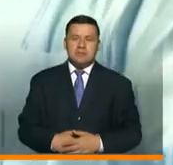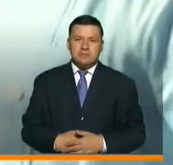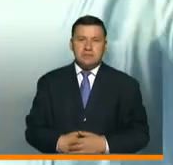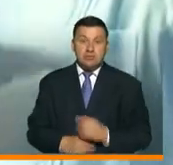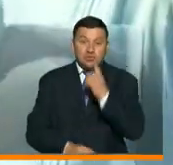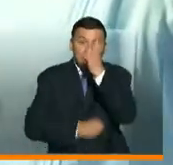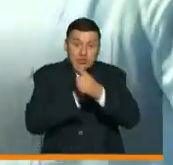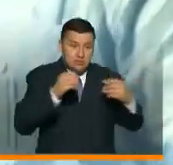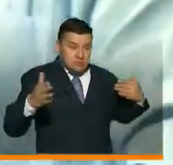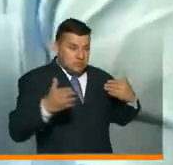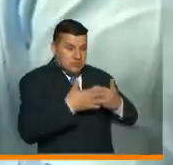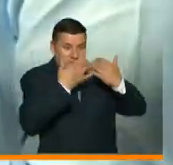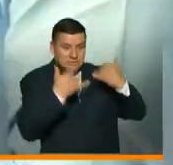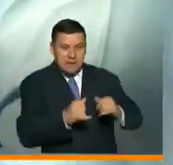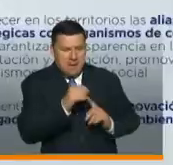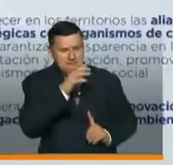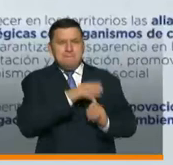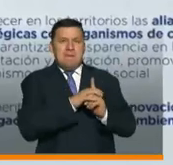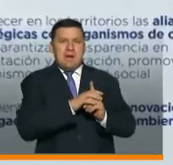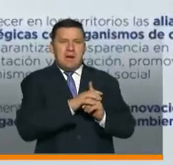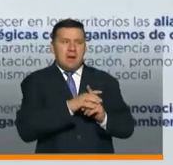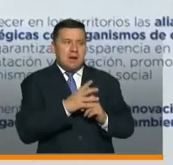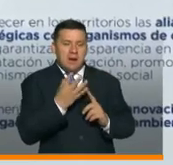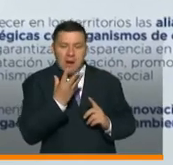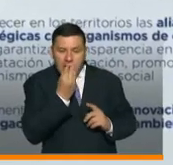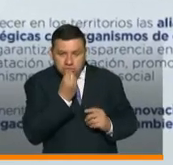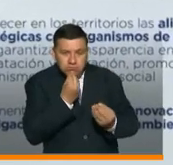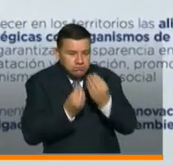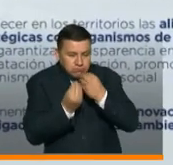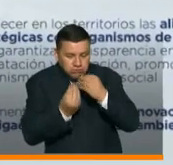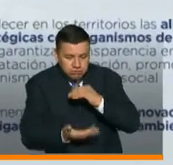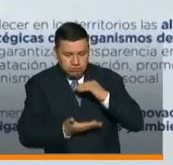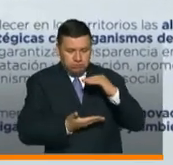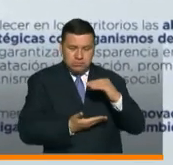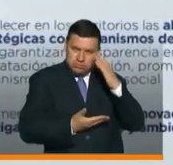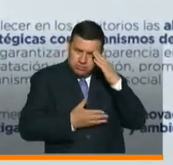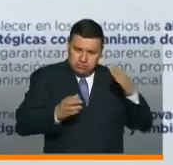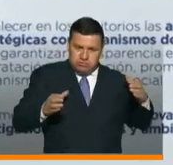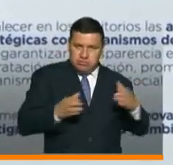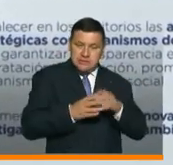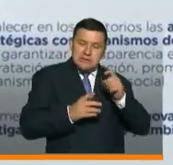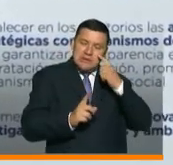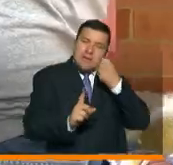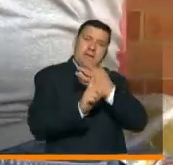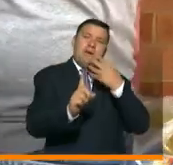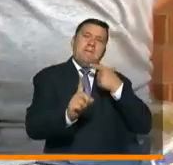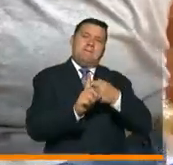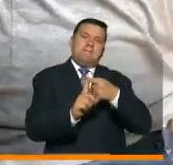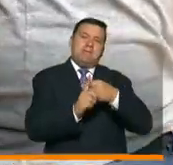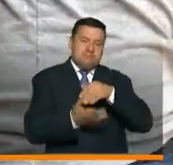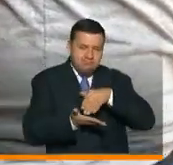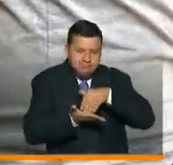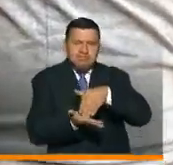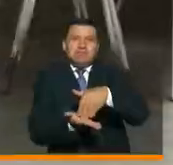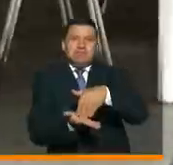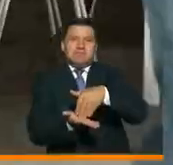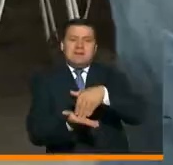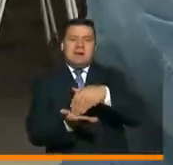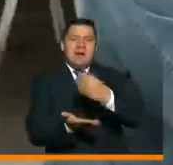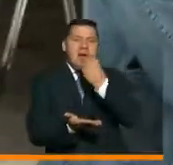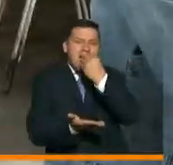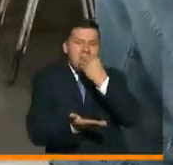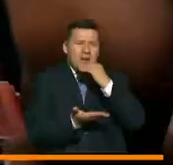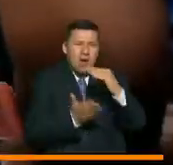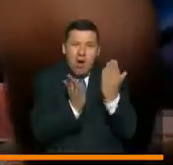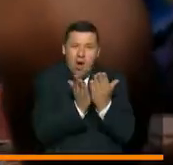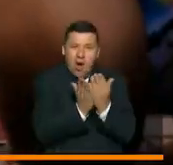Un año después de su creación, la Unidad de Alimentación Escolar consolida su impacto positivo en el fortalecimiento del programa de